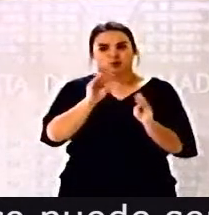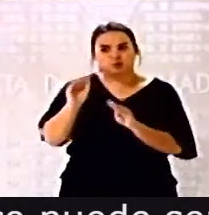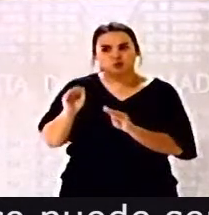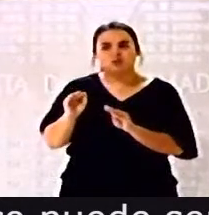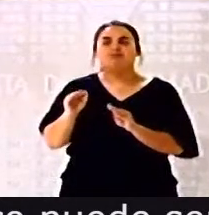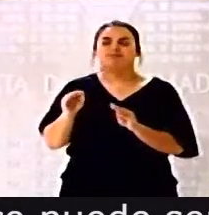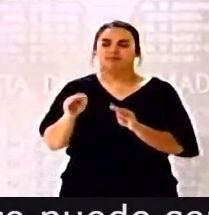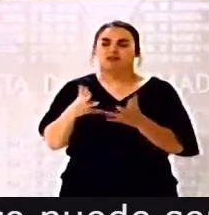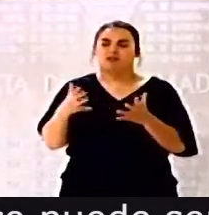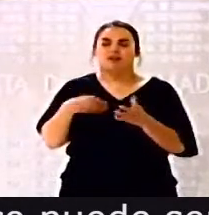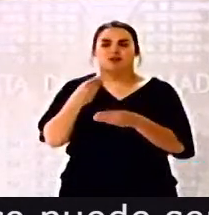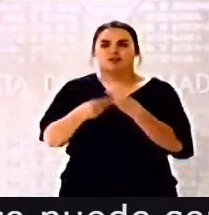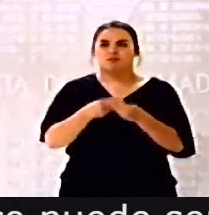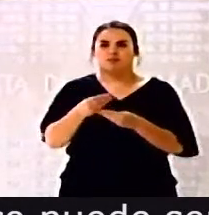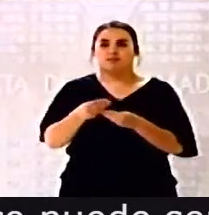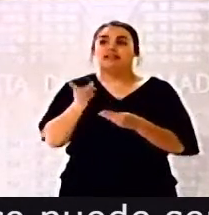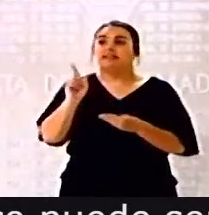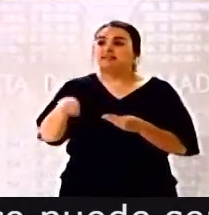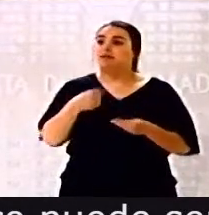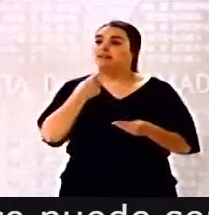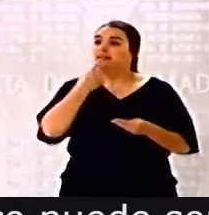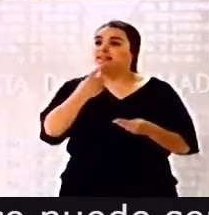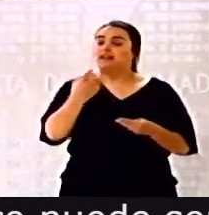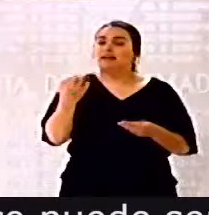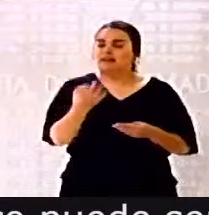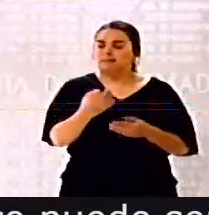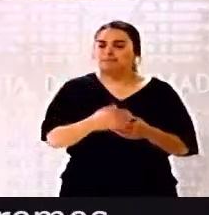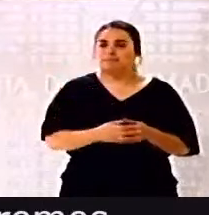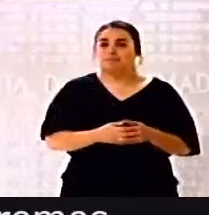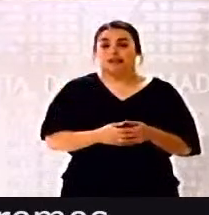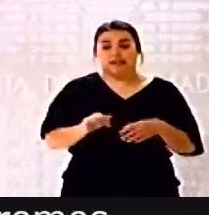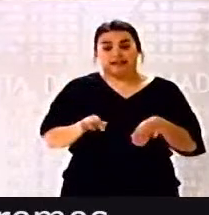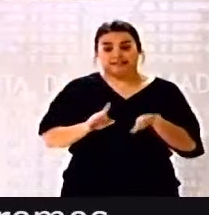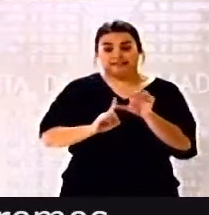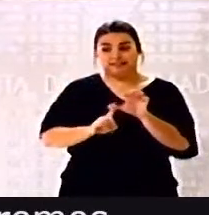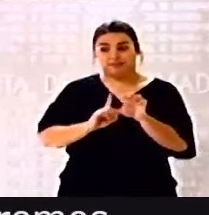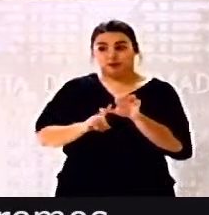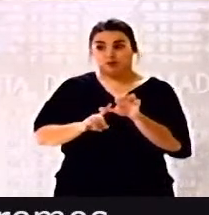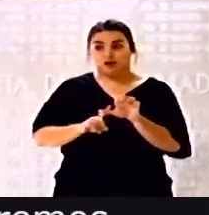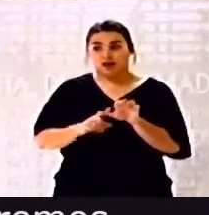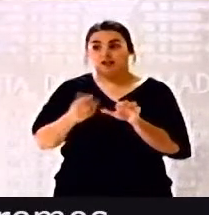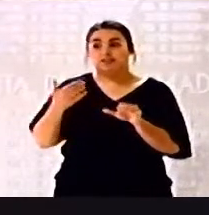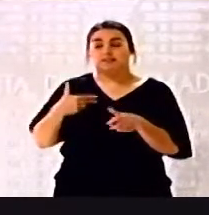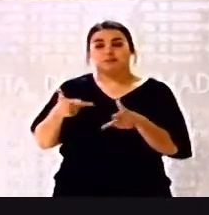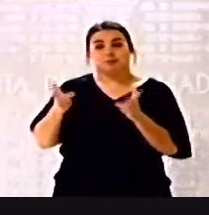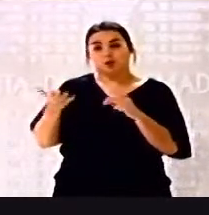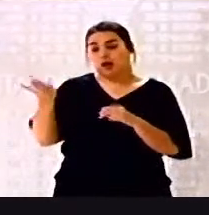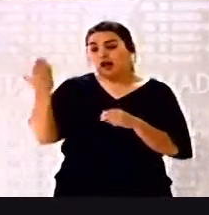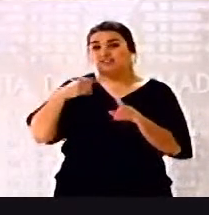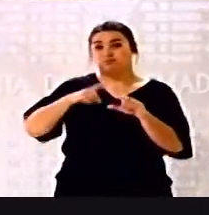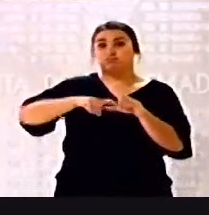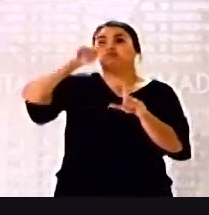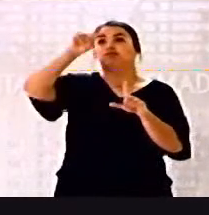evidentemente lo iremos haciendo. Decirle también que en Extremadura hemos permitido, una vez que pasó el pico,